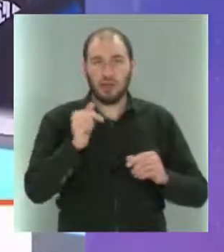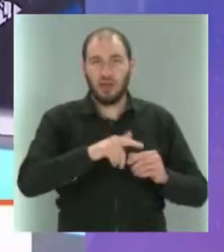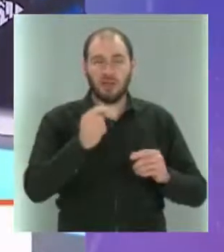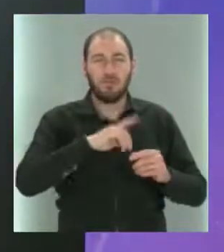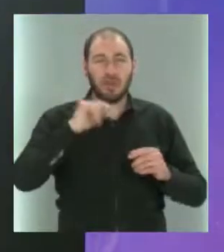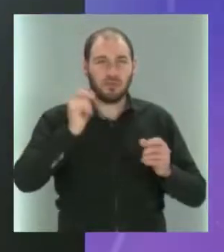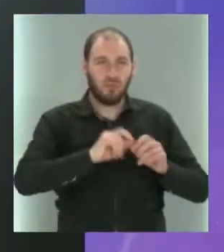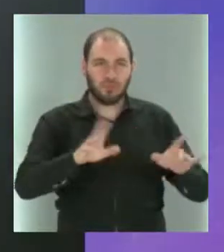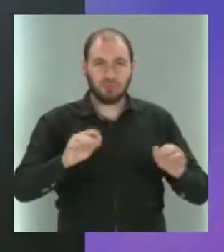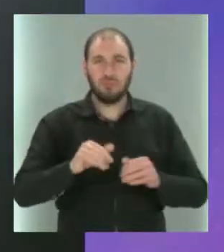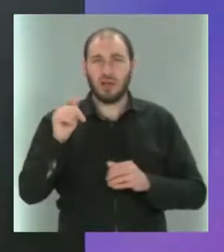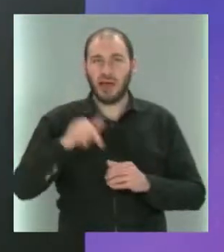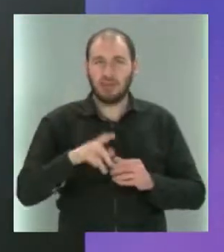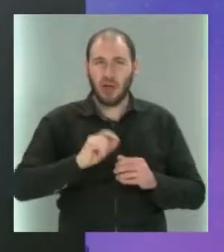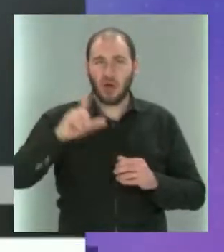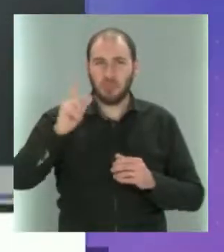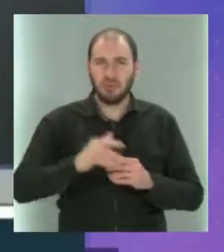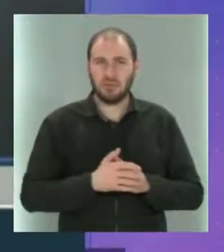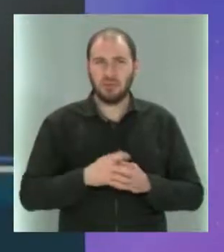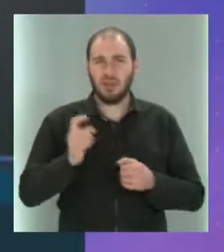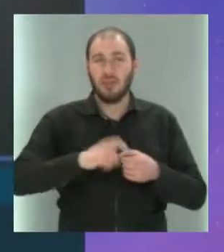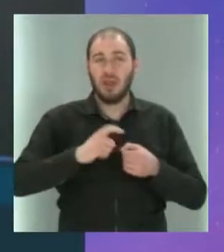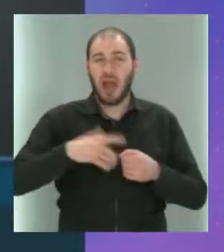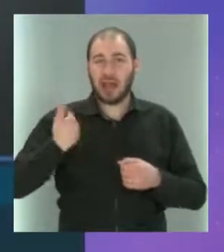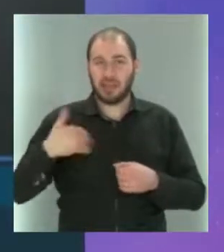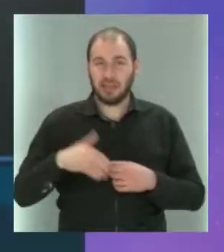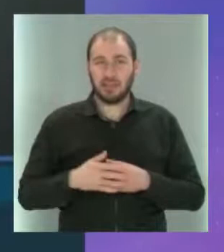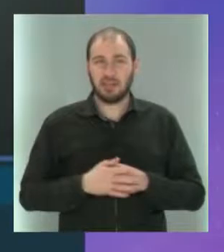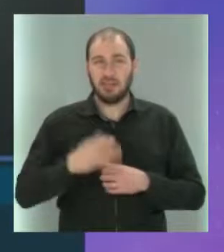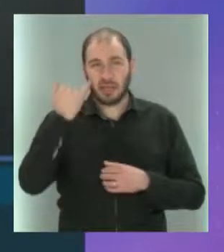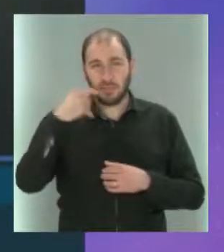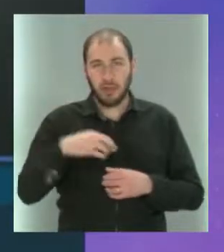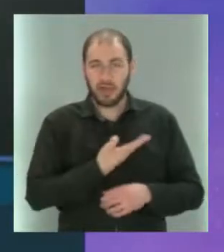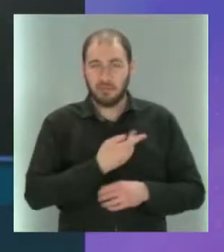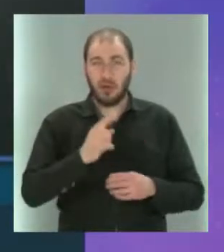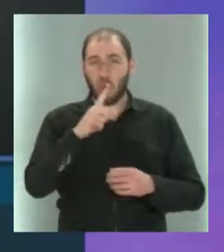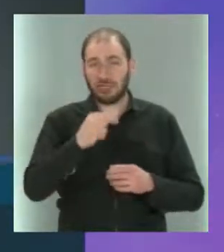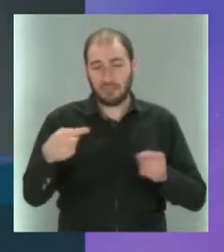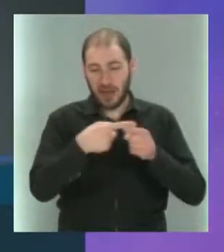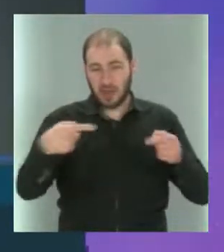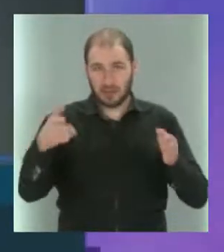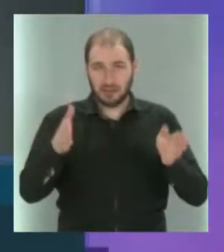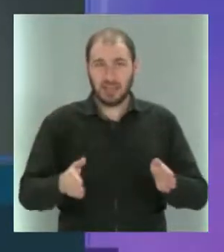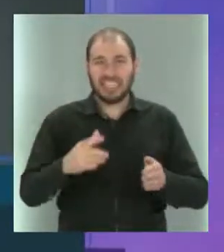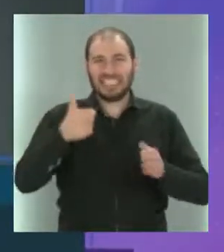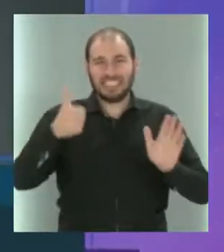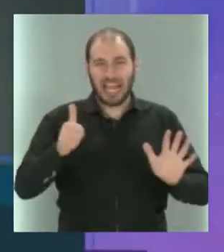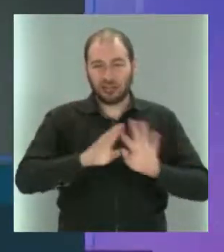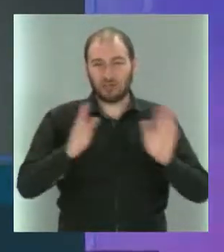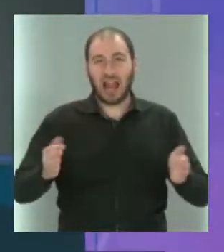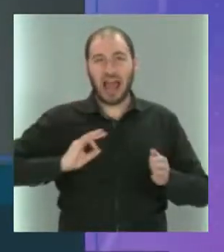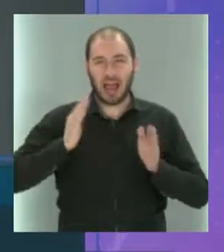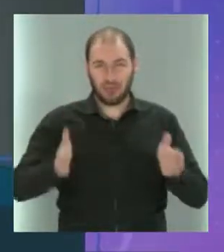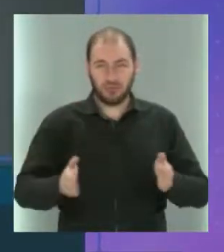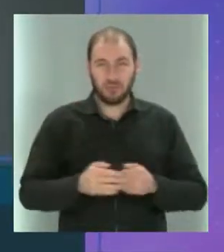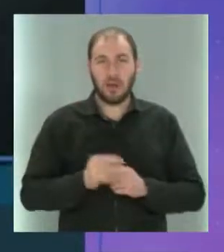inflación, es increíble. Es el segundo incremento que realiza la petrolera argentina YPF en menos de una semana y el sexto en lo que va de año.